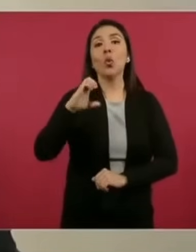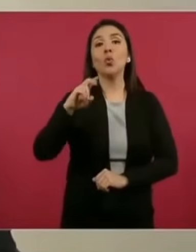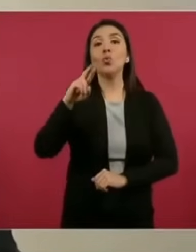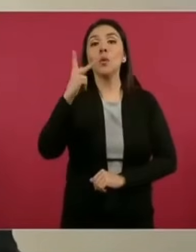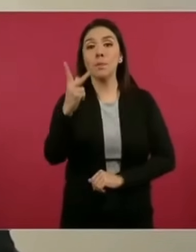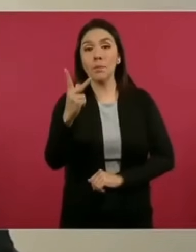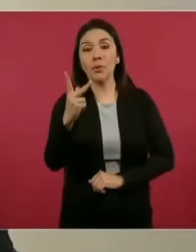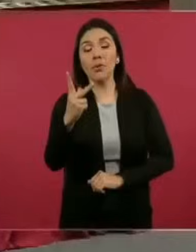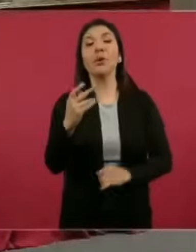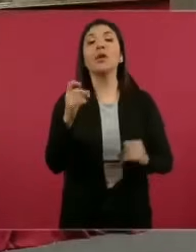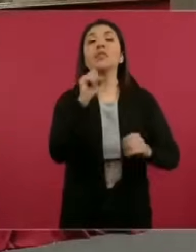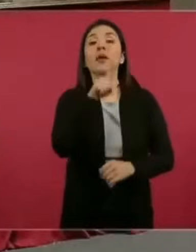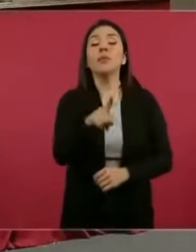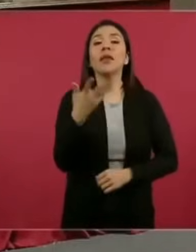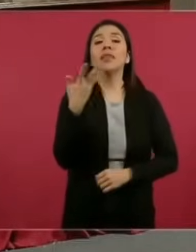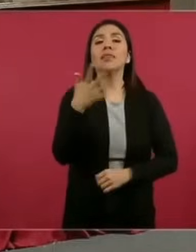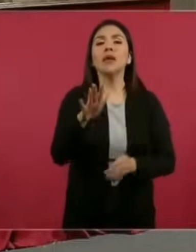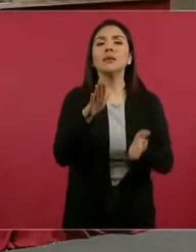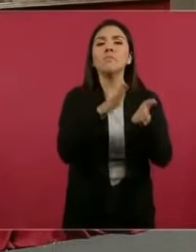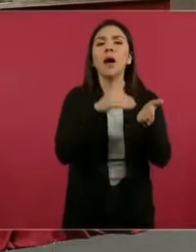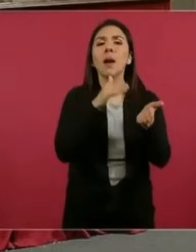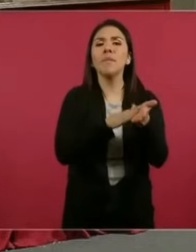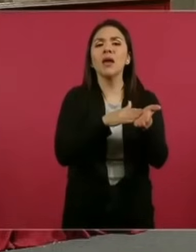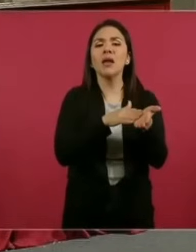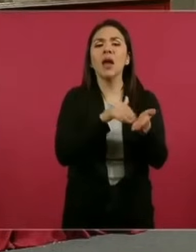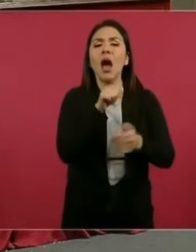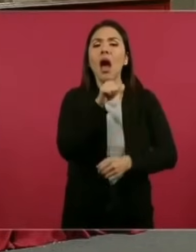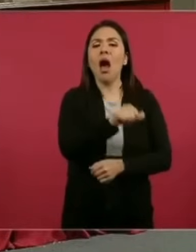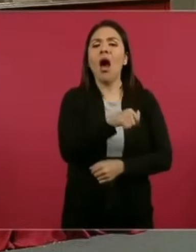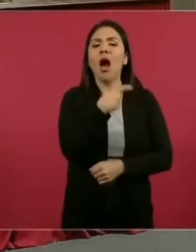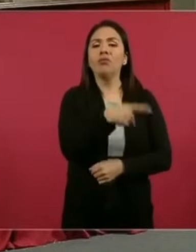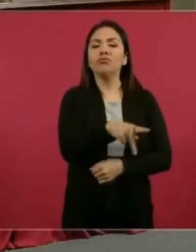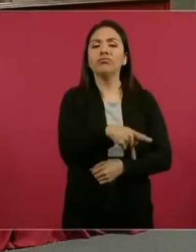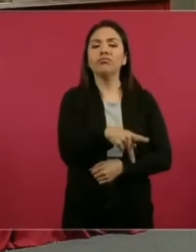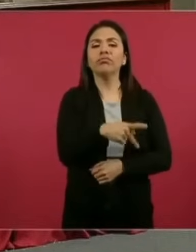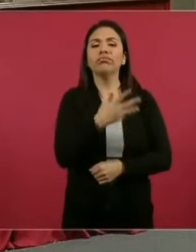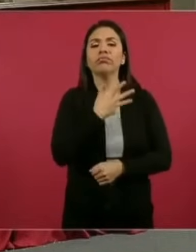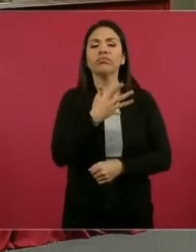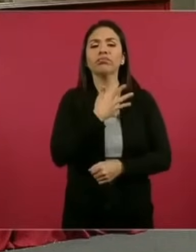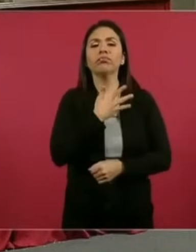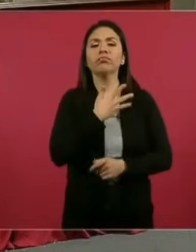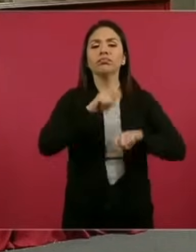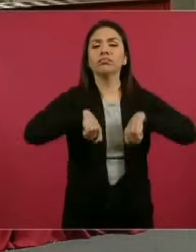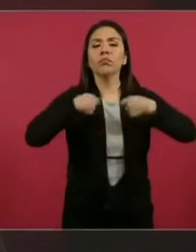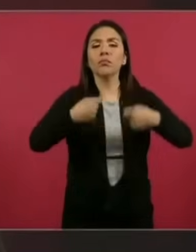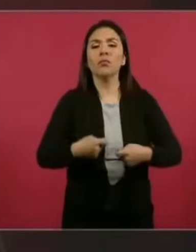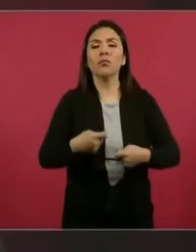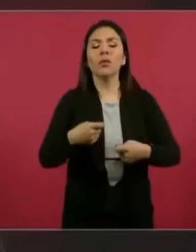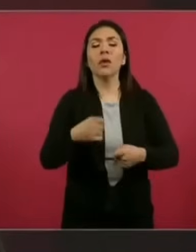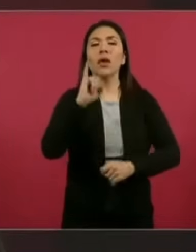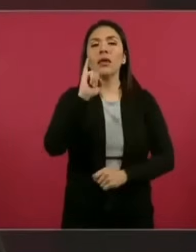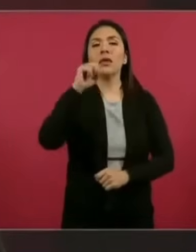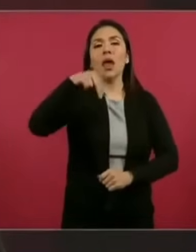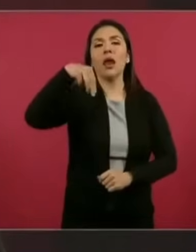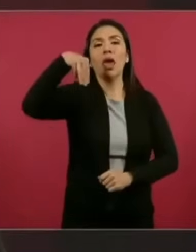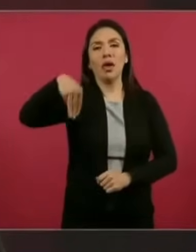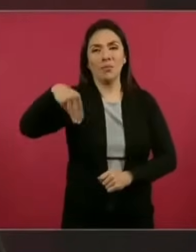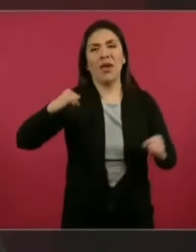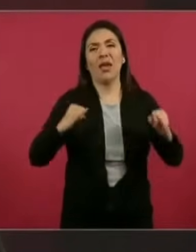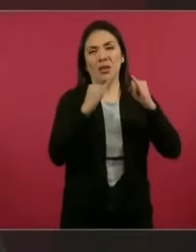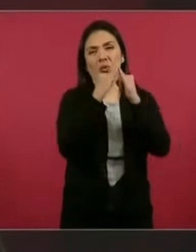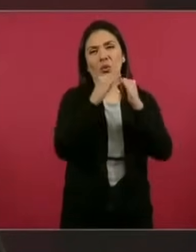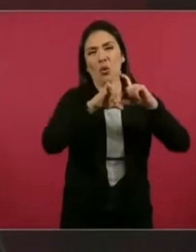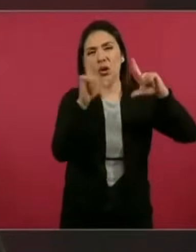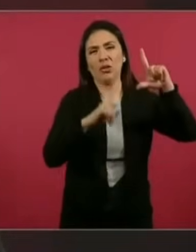y 10 documentos que había expedido el Instituto Nacional de Migración, que era